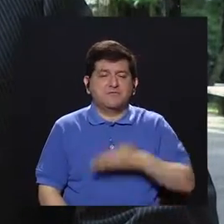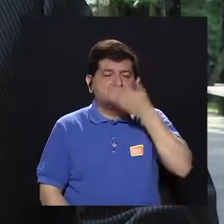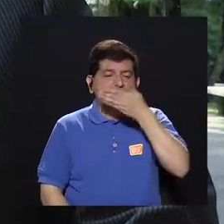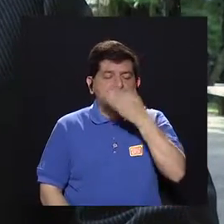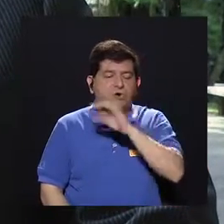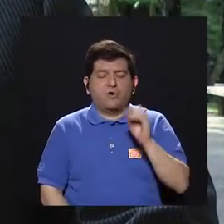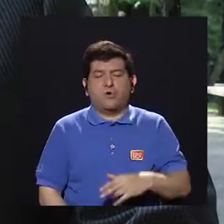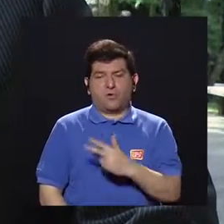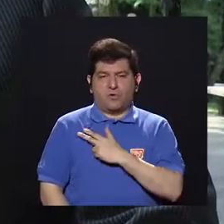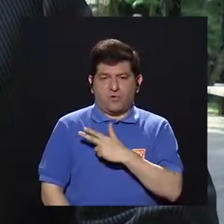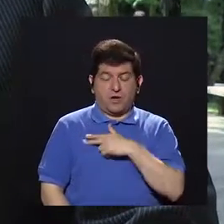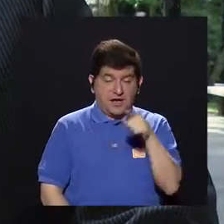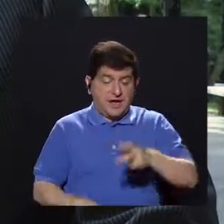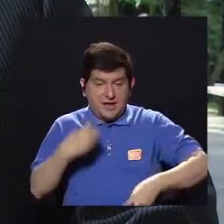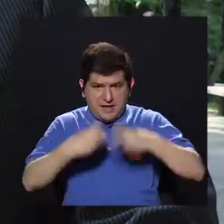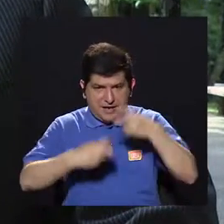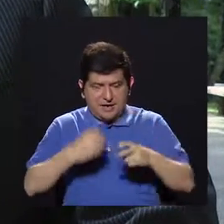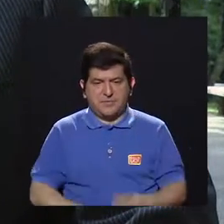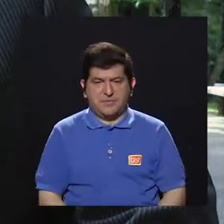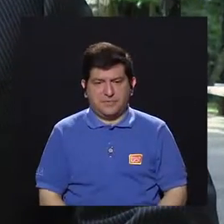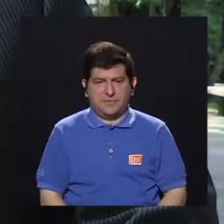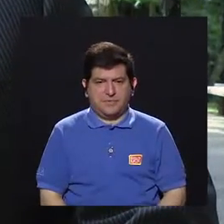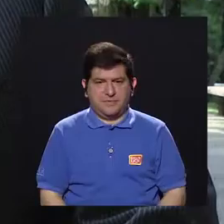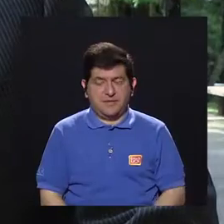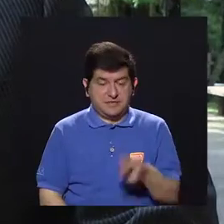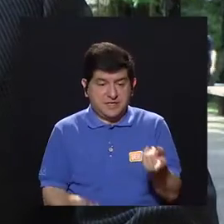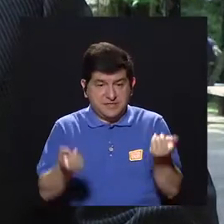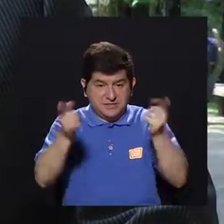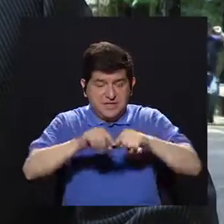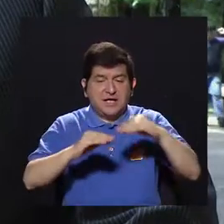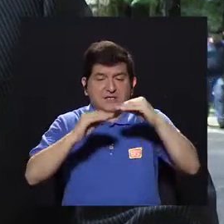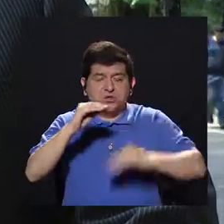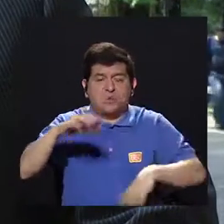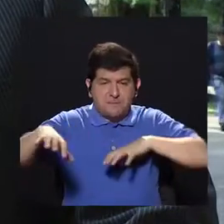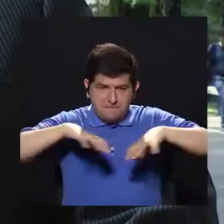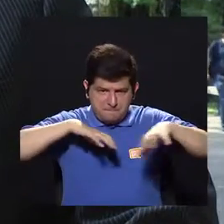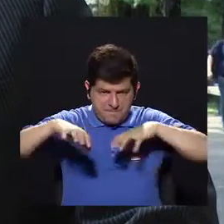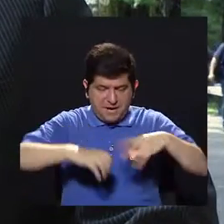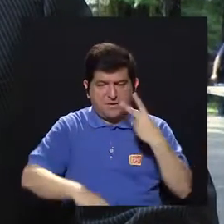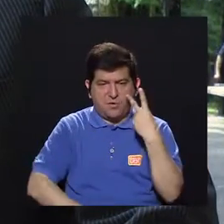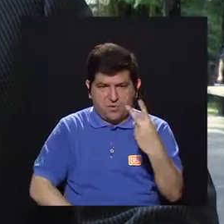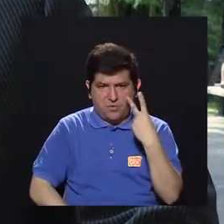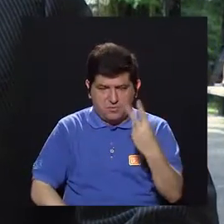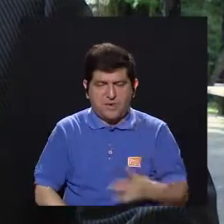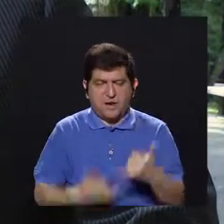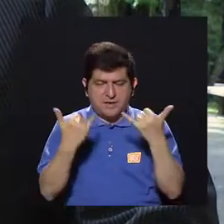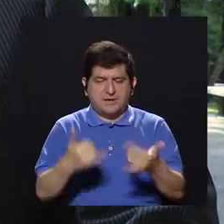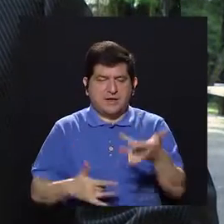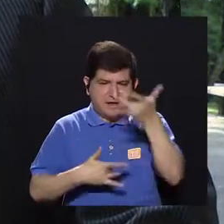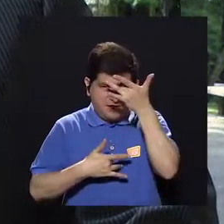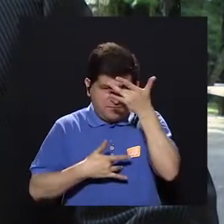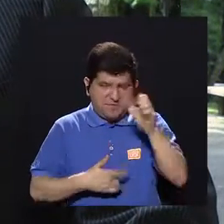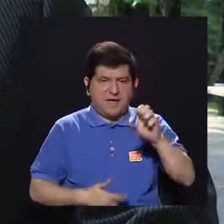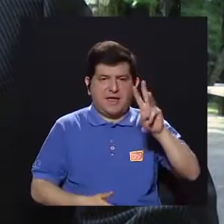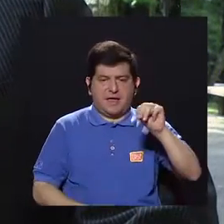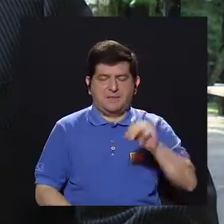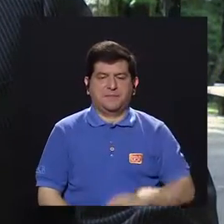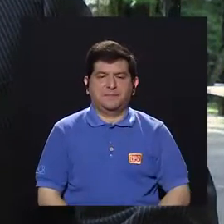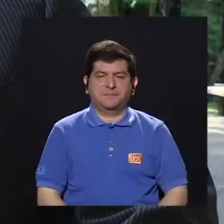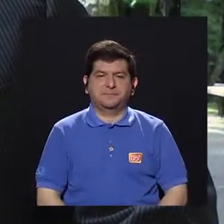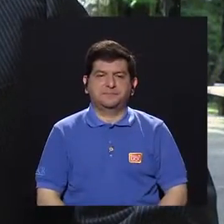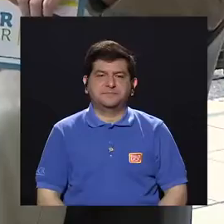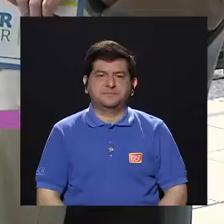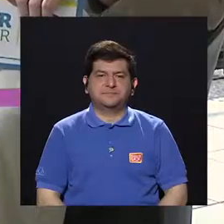urinarias, y ahí es donde vienen las complicaciones. Pero son complicaciones de la menor movilidad, lo que vemos nosotros en esclerosis